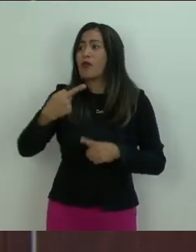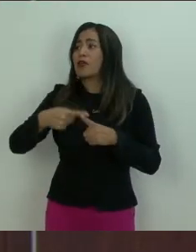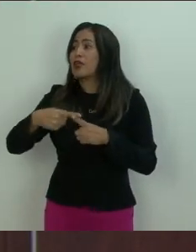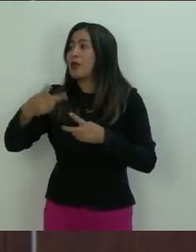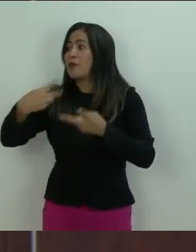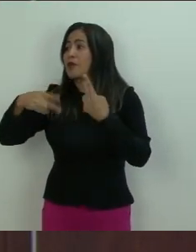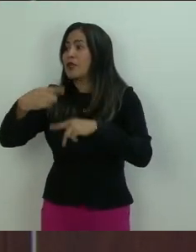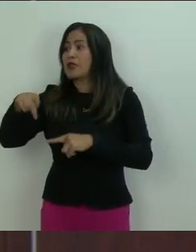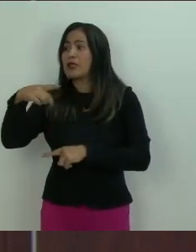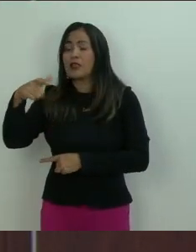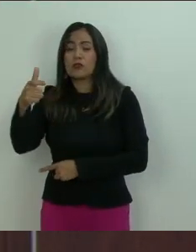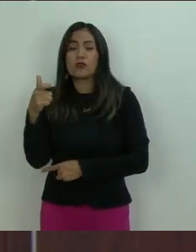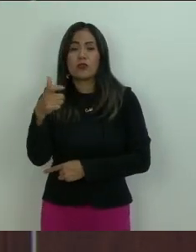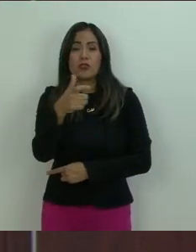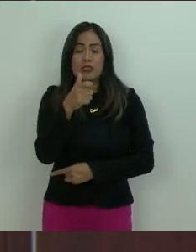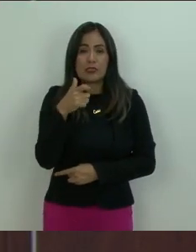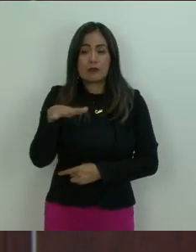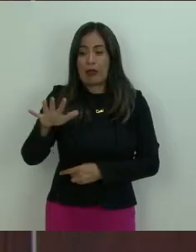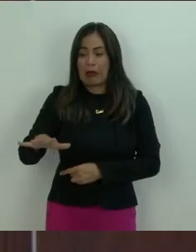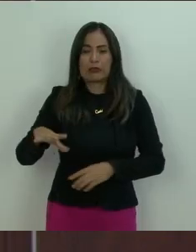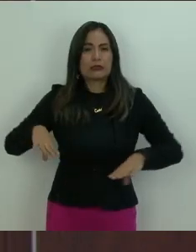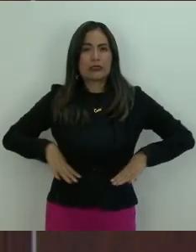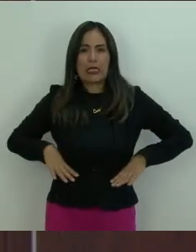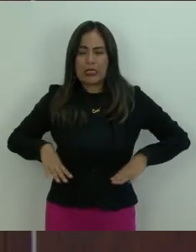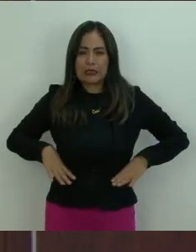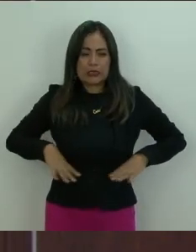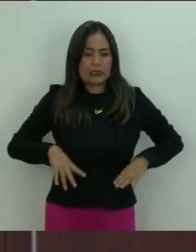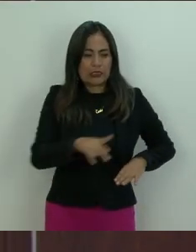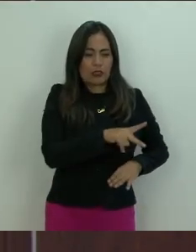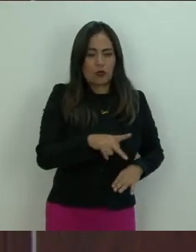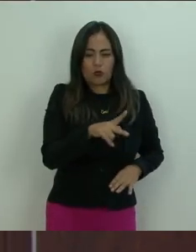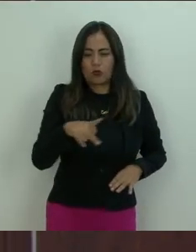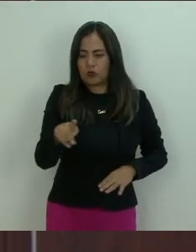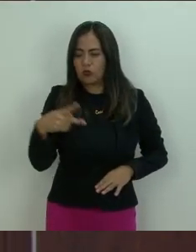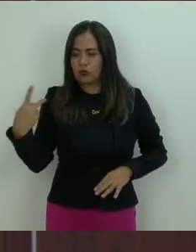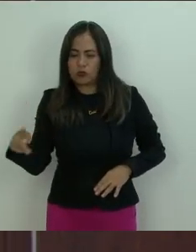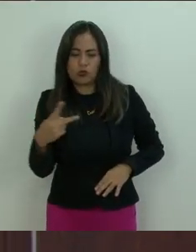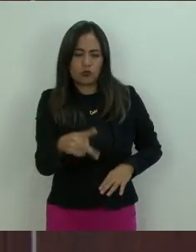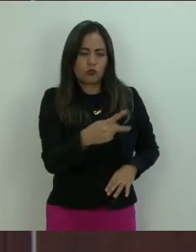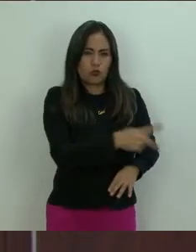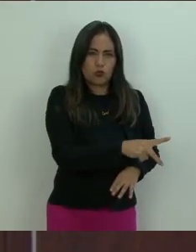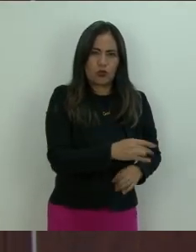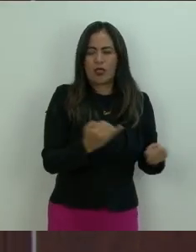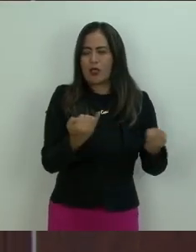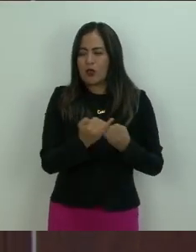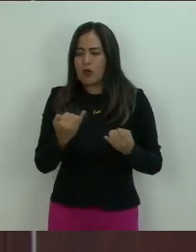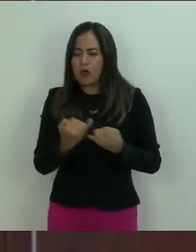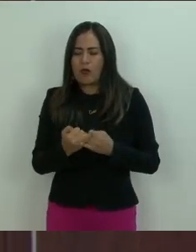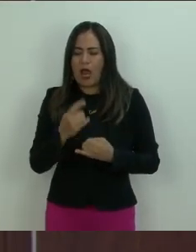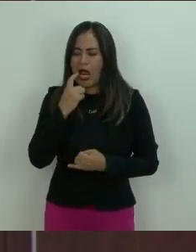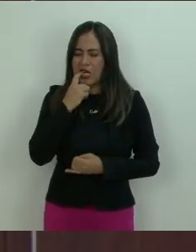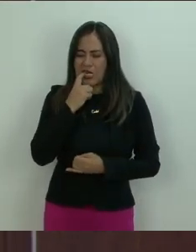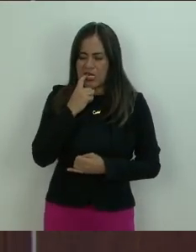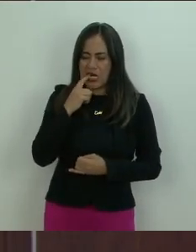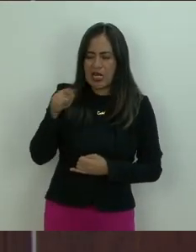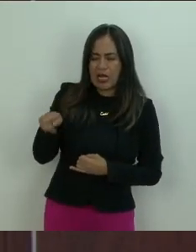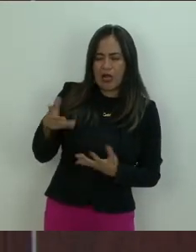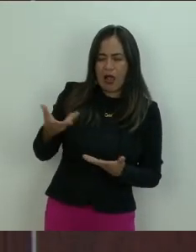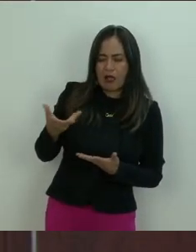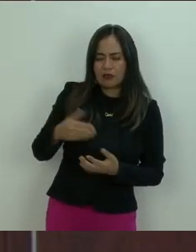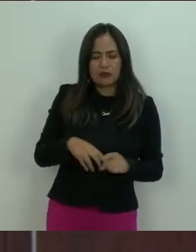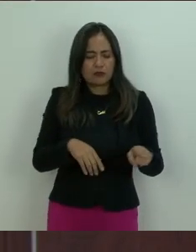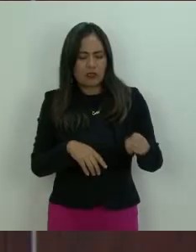Cada pueblo de Xochimilco tiene sus propias características y tienen mucho celo de lo que hacen unos y